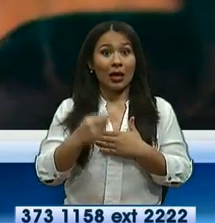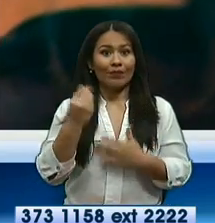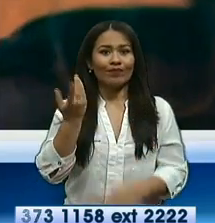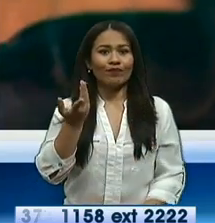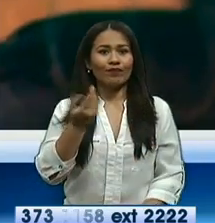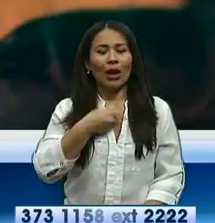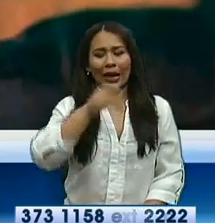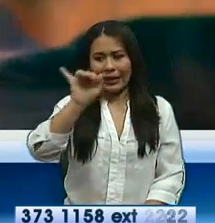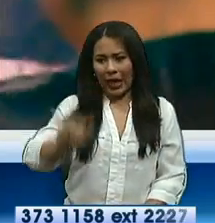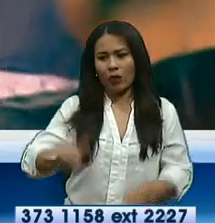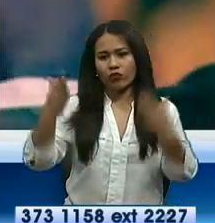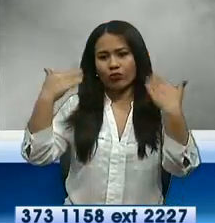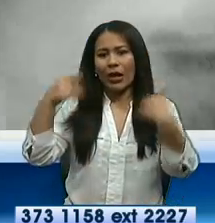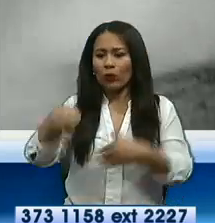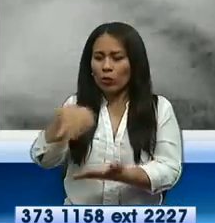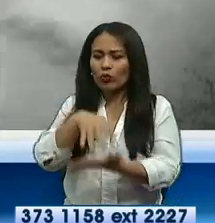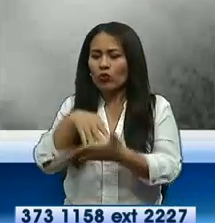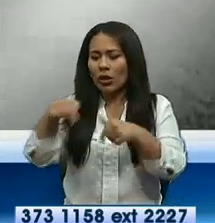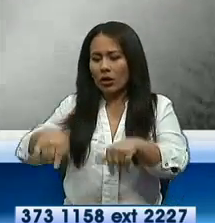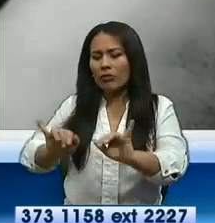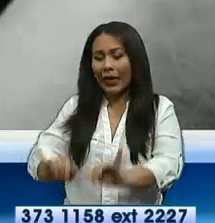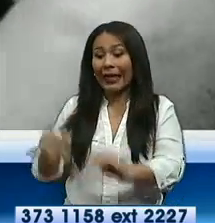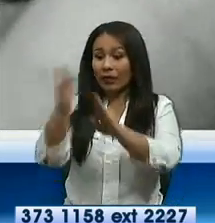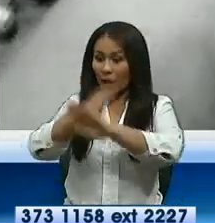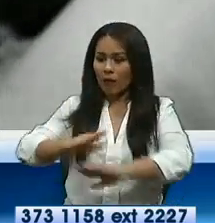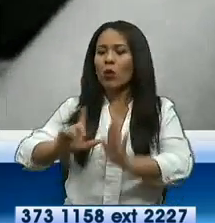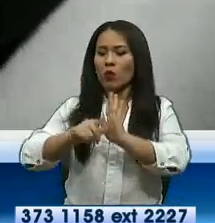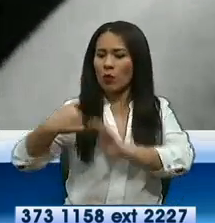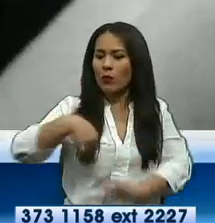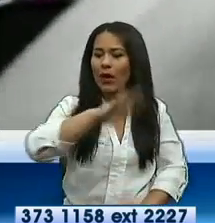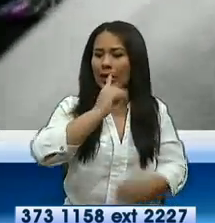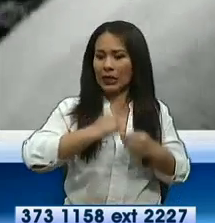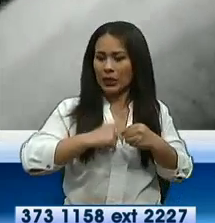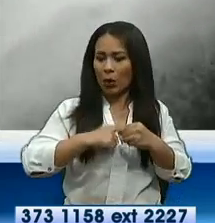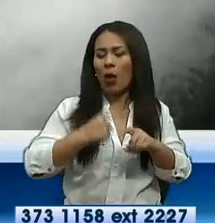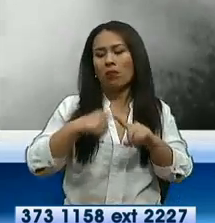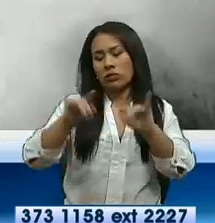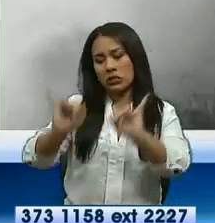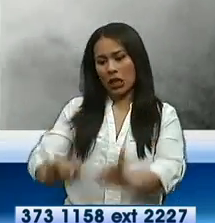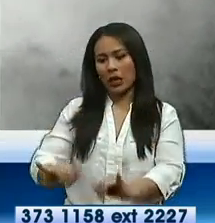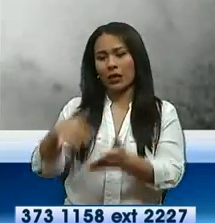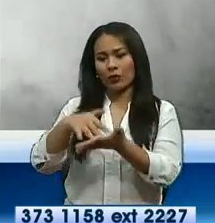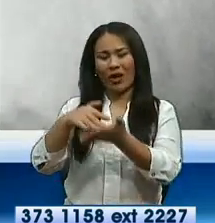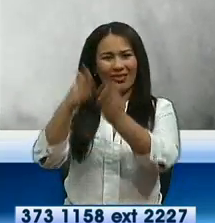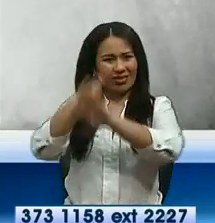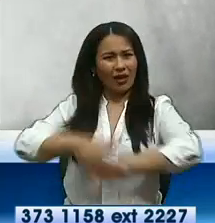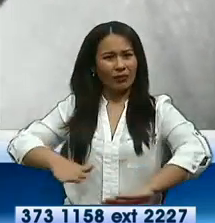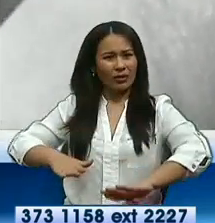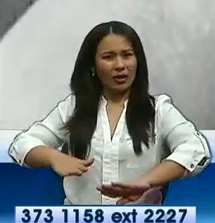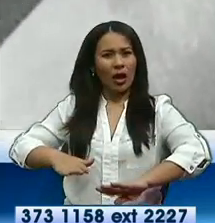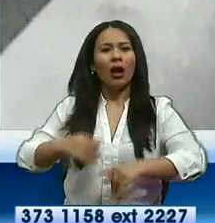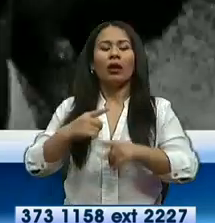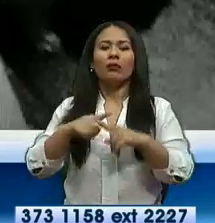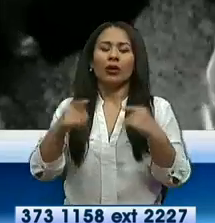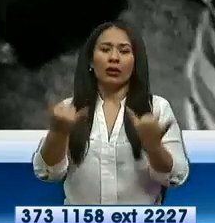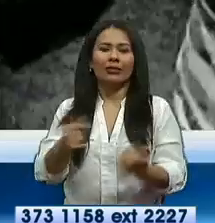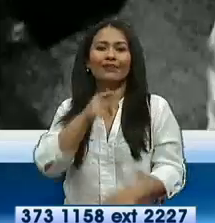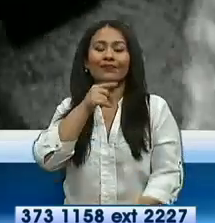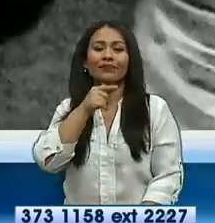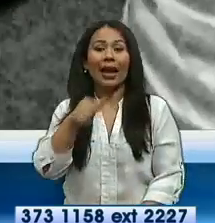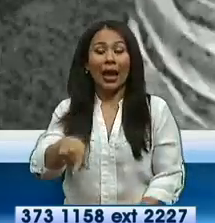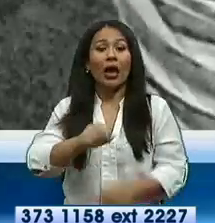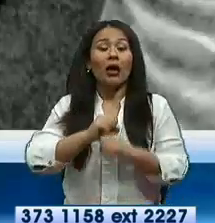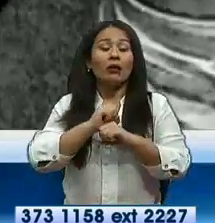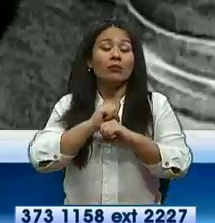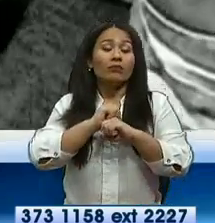primo de 25 años, quien la cuidaba hasta que en la noche retornaba a dormir junto a su protectora. Es en casa